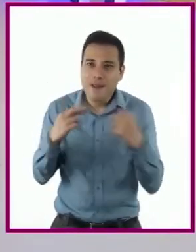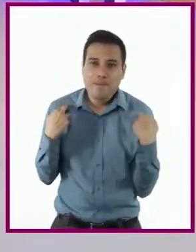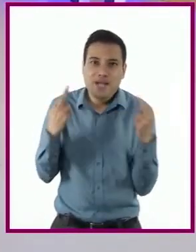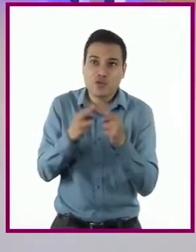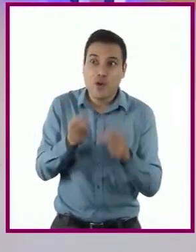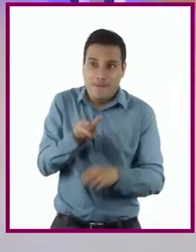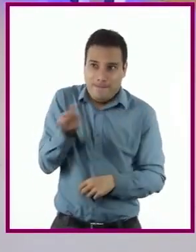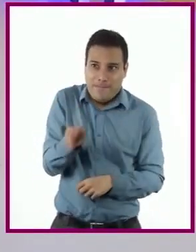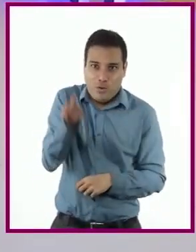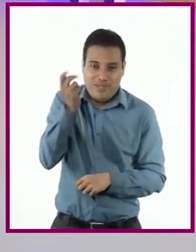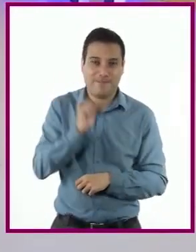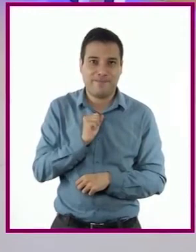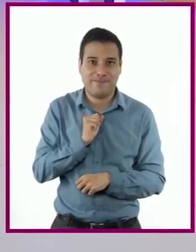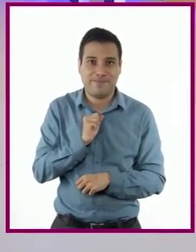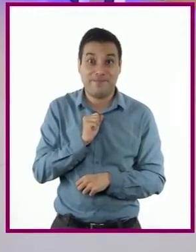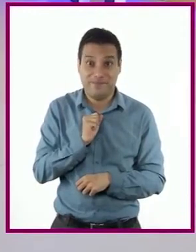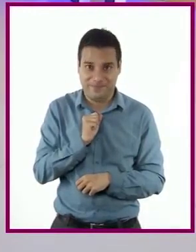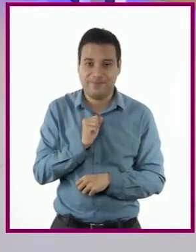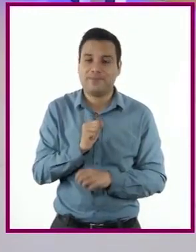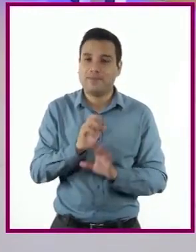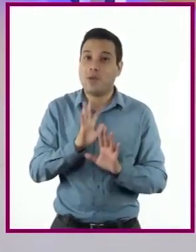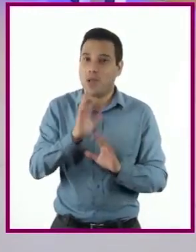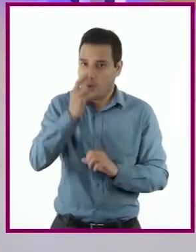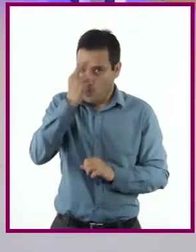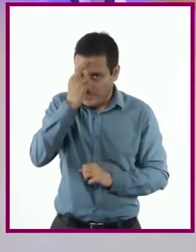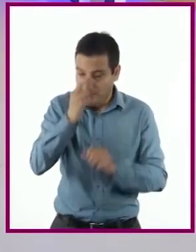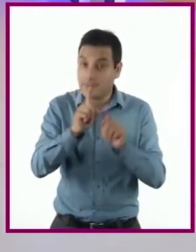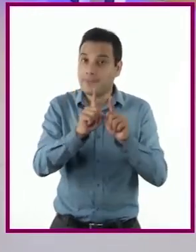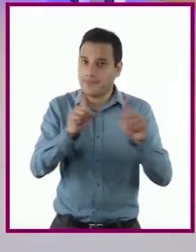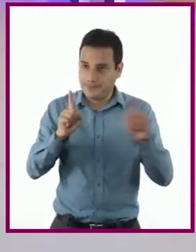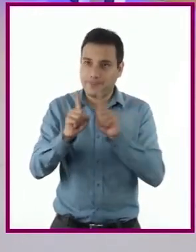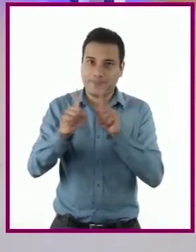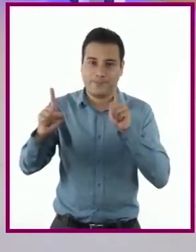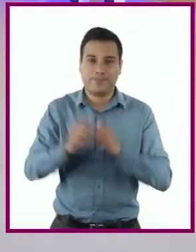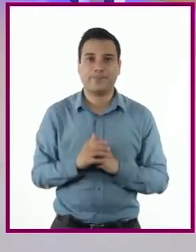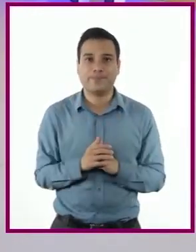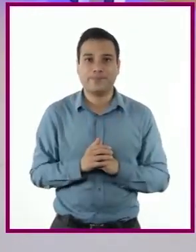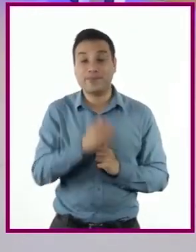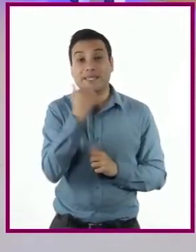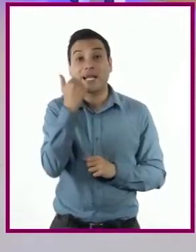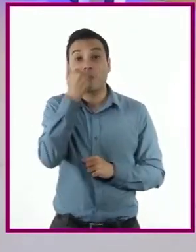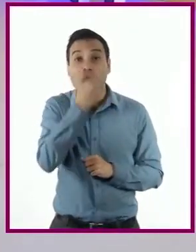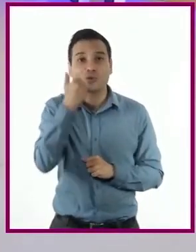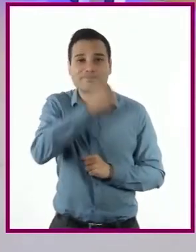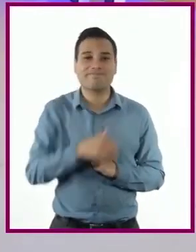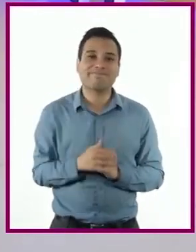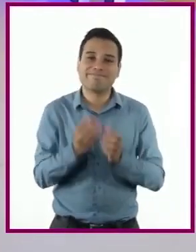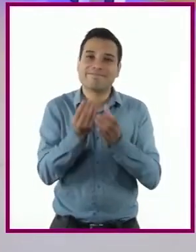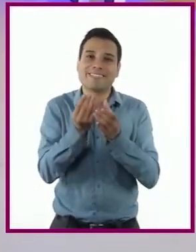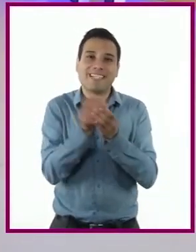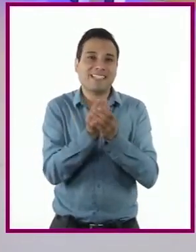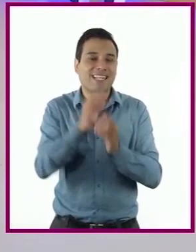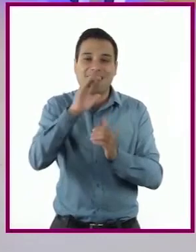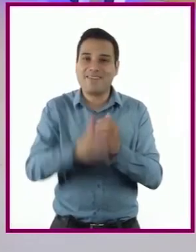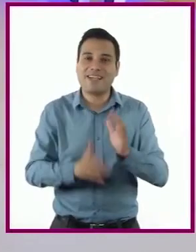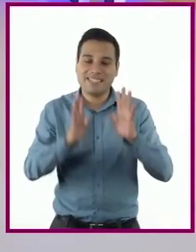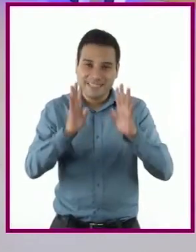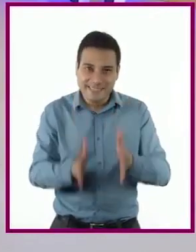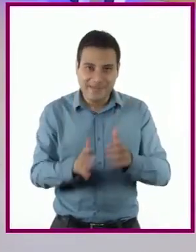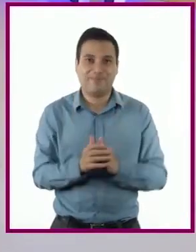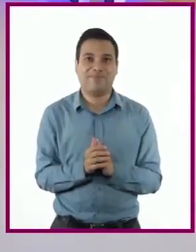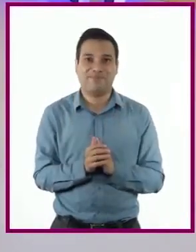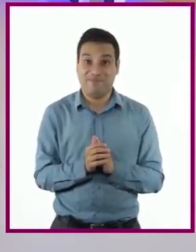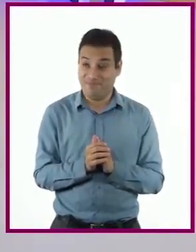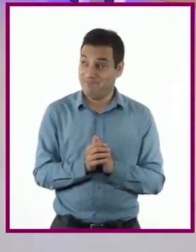o compañeros, guardando una sana distancia. Alumnas y alumnos, es así como termina la sesión. Soy el maestro Alberto